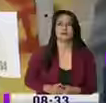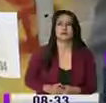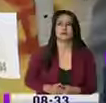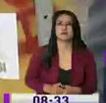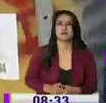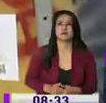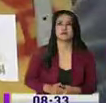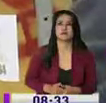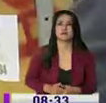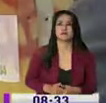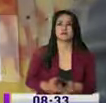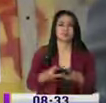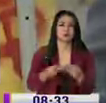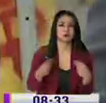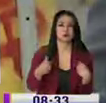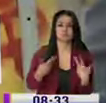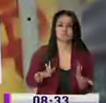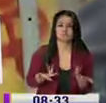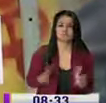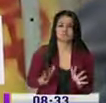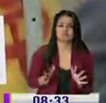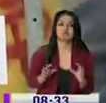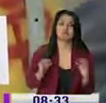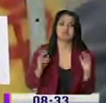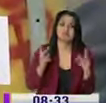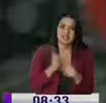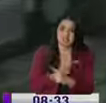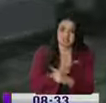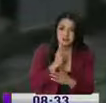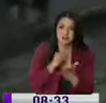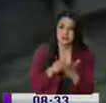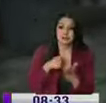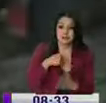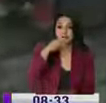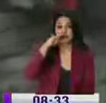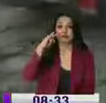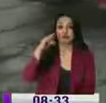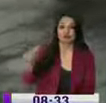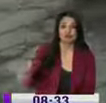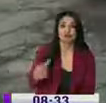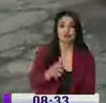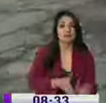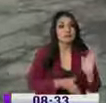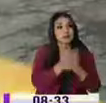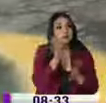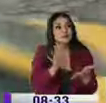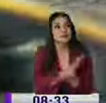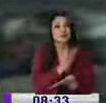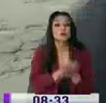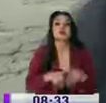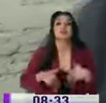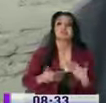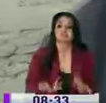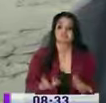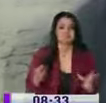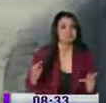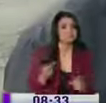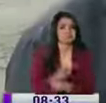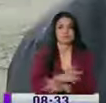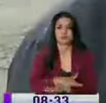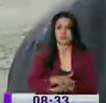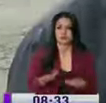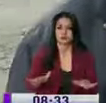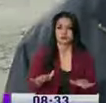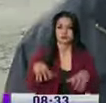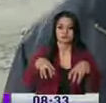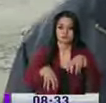no nos solucionan es más molestia de nosotros desde nuestros niños que se van a les fuera muy peligrosos demasiado de peligroso hay